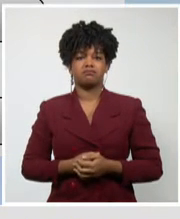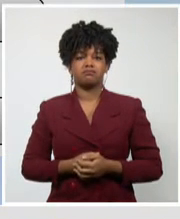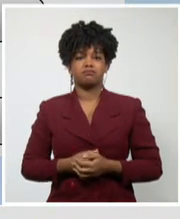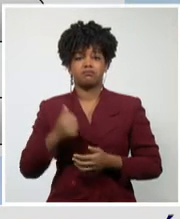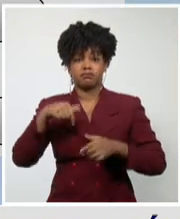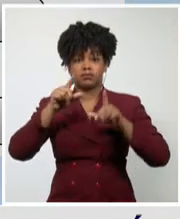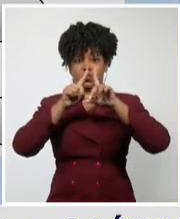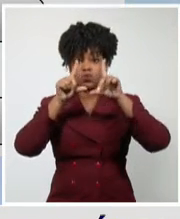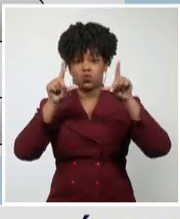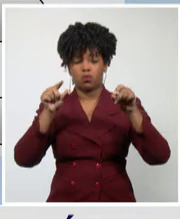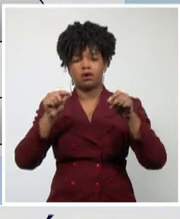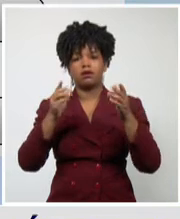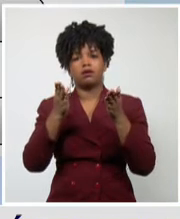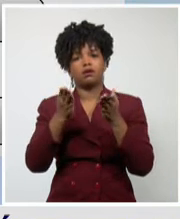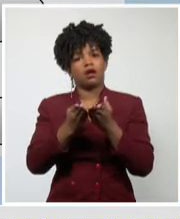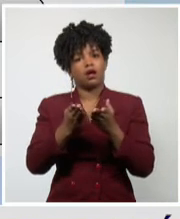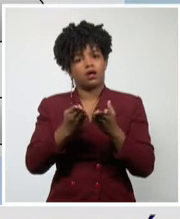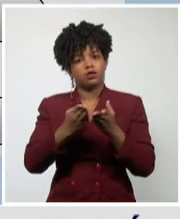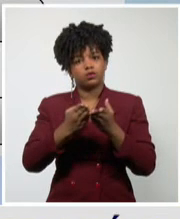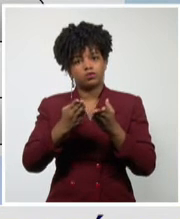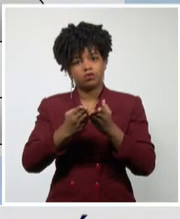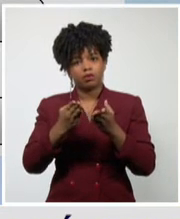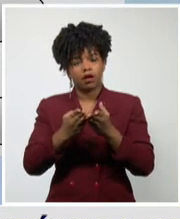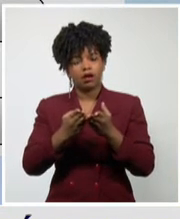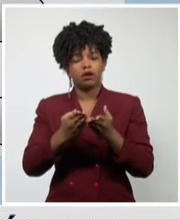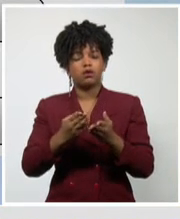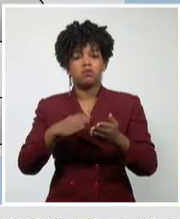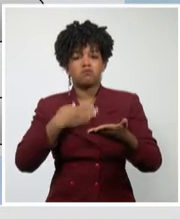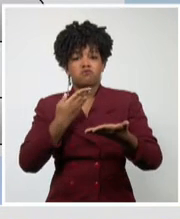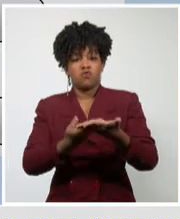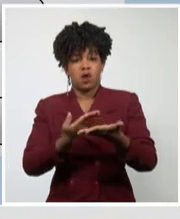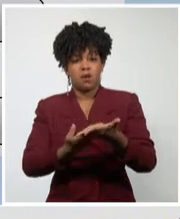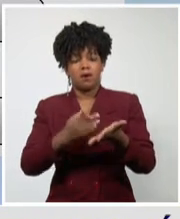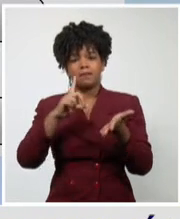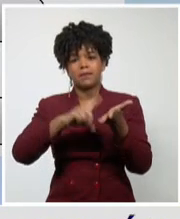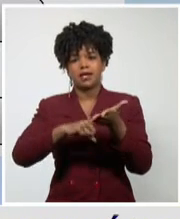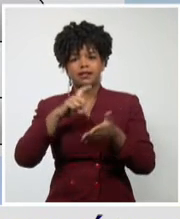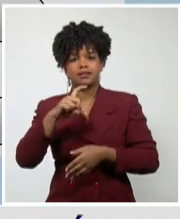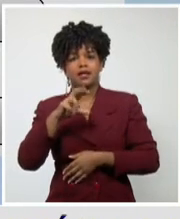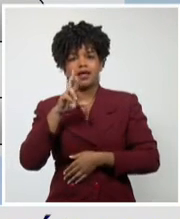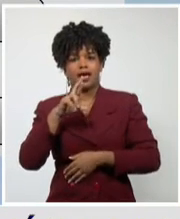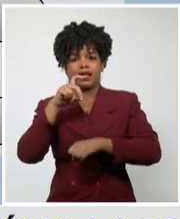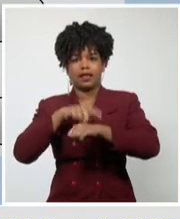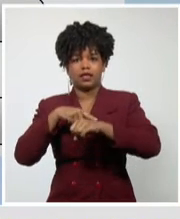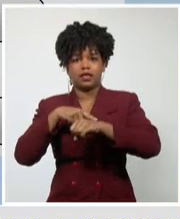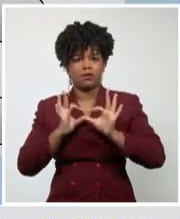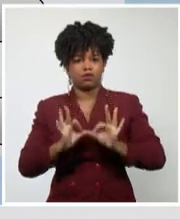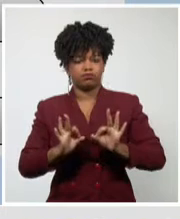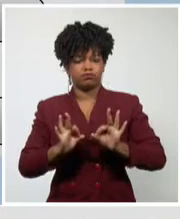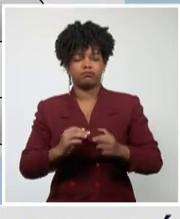han estudiado mediante el PCR en tiempo real, y hago esta